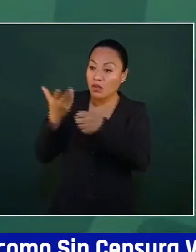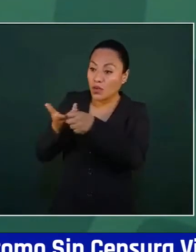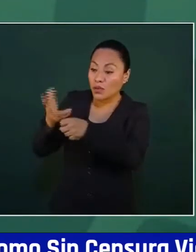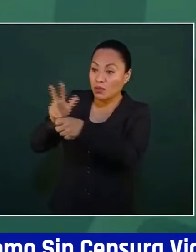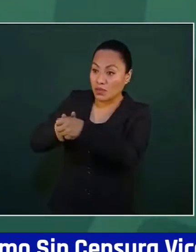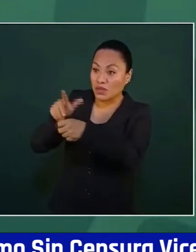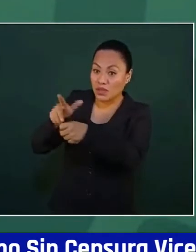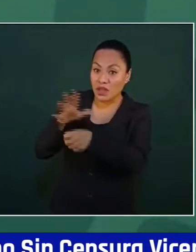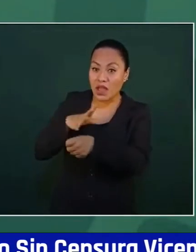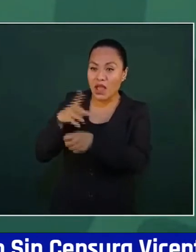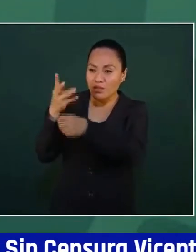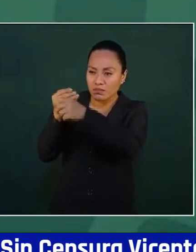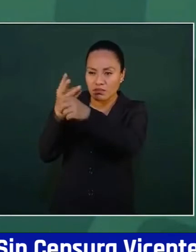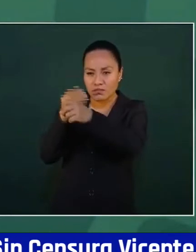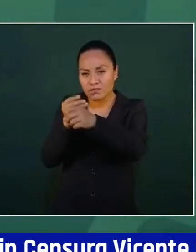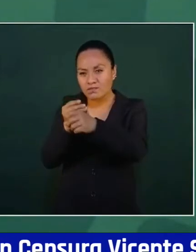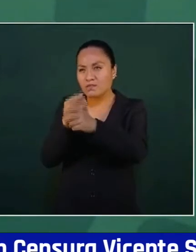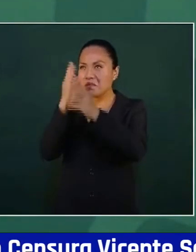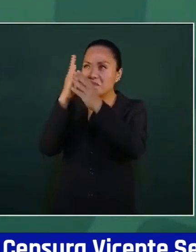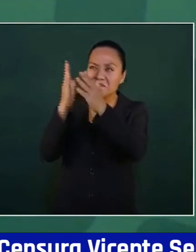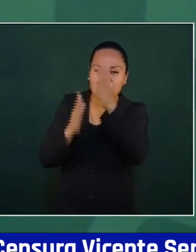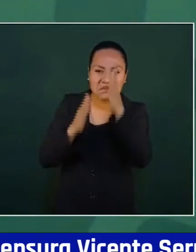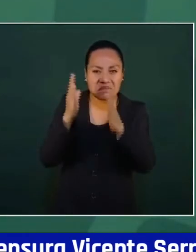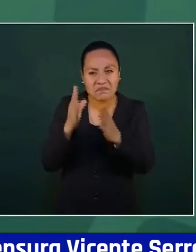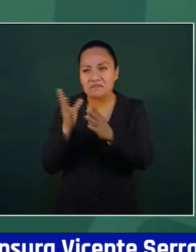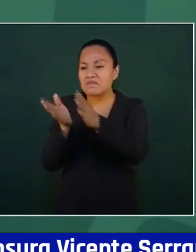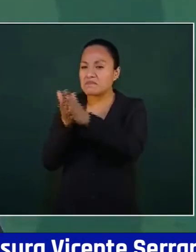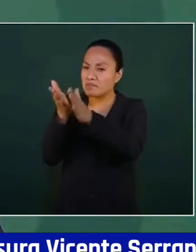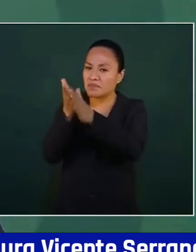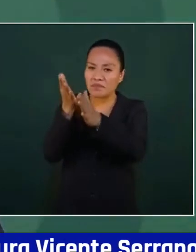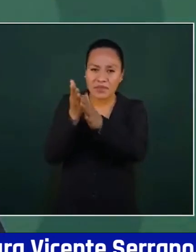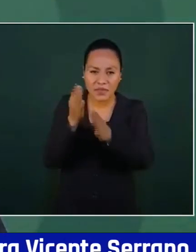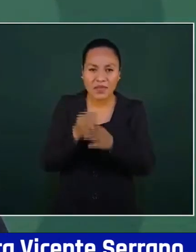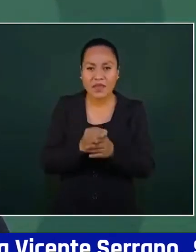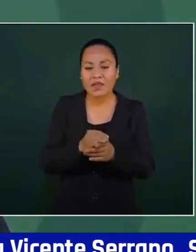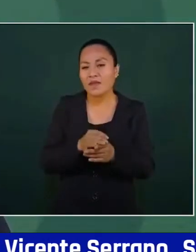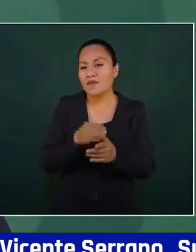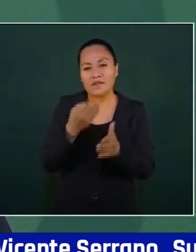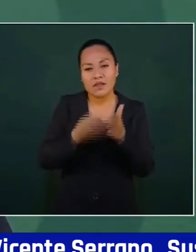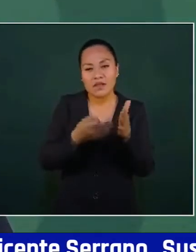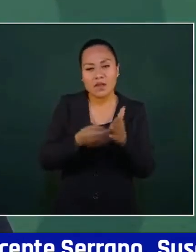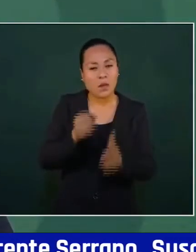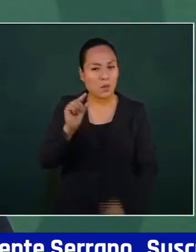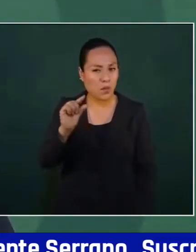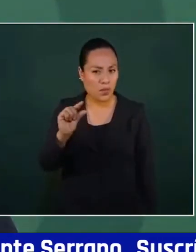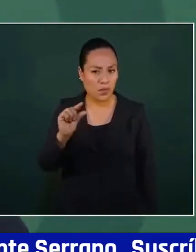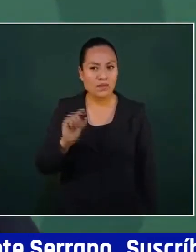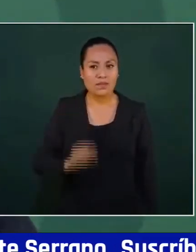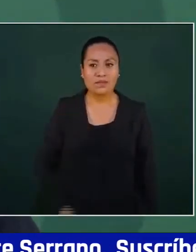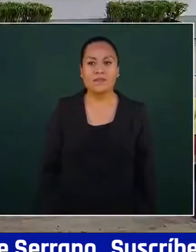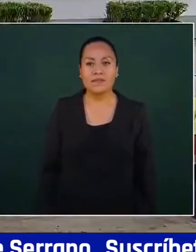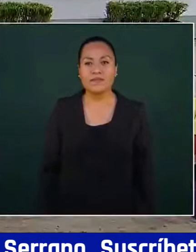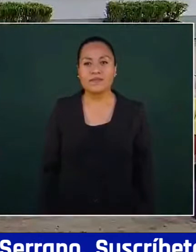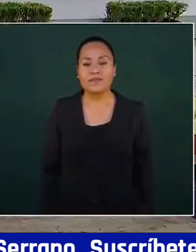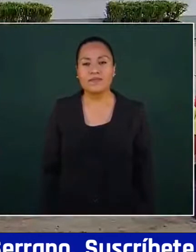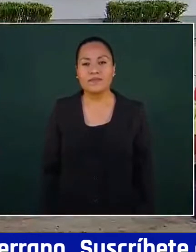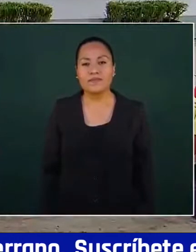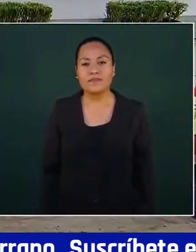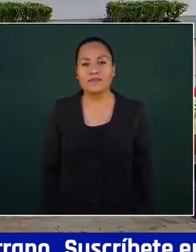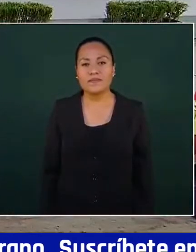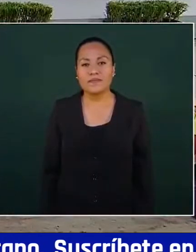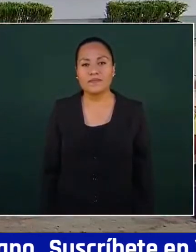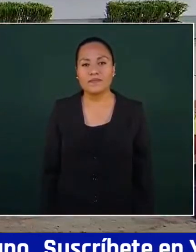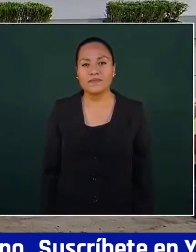algunas restauraciones muy complejas, pero serían muy pocos casos. Pues